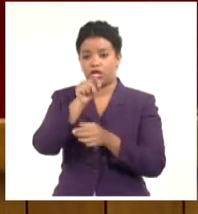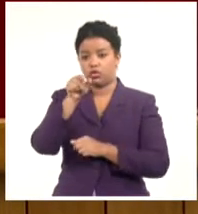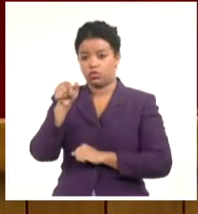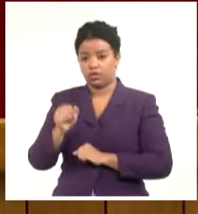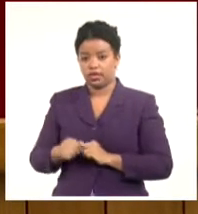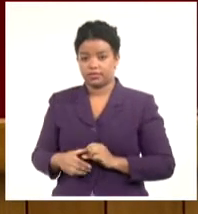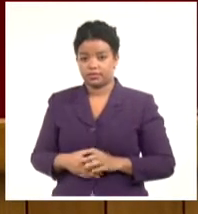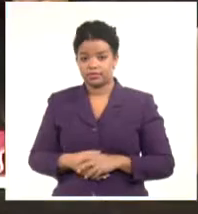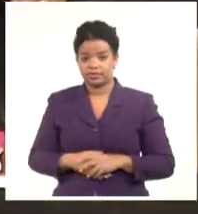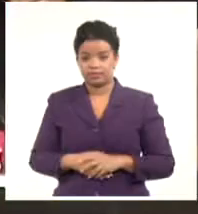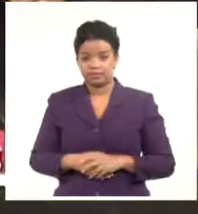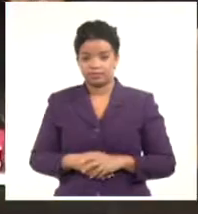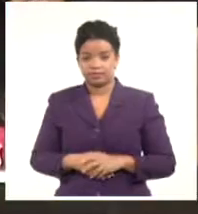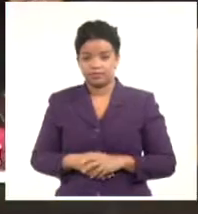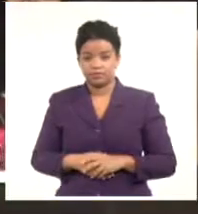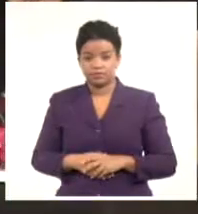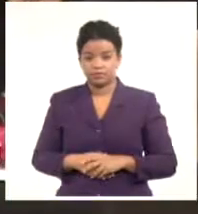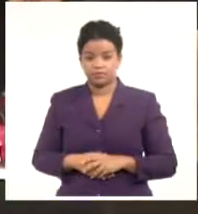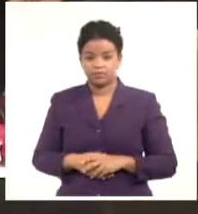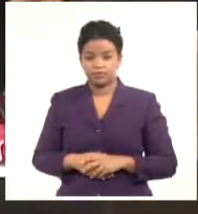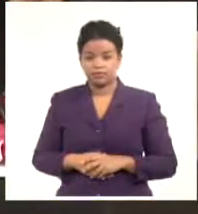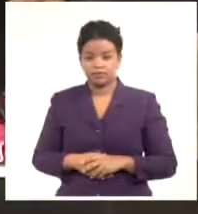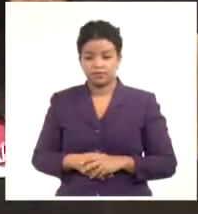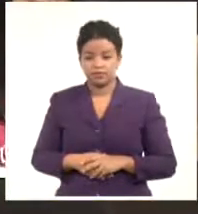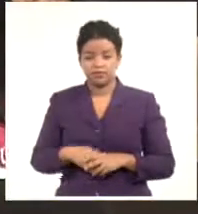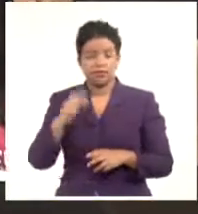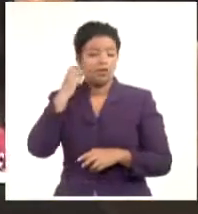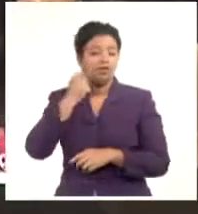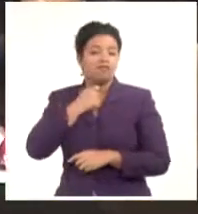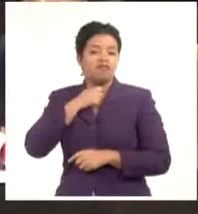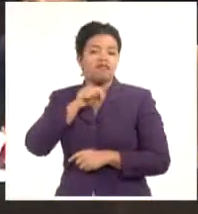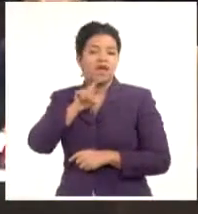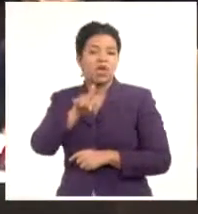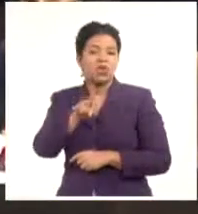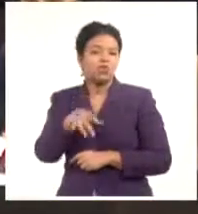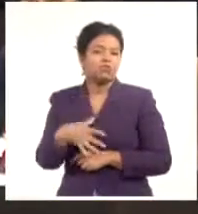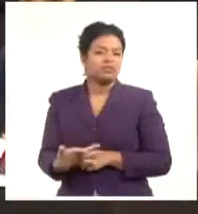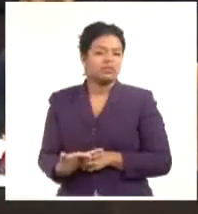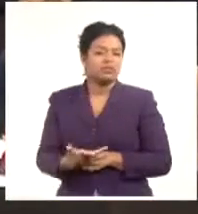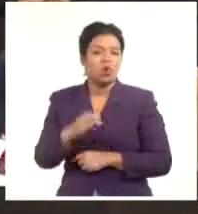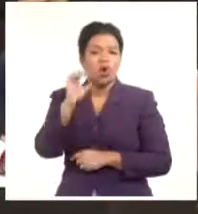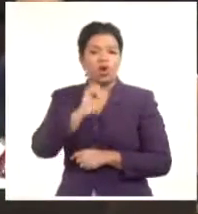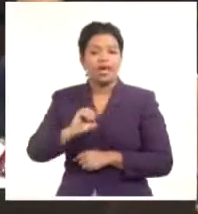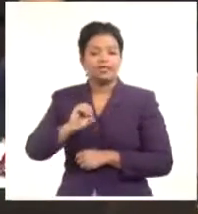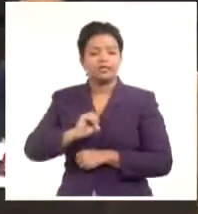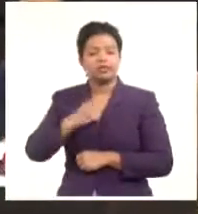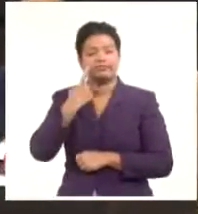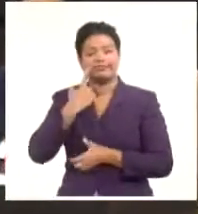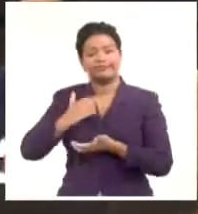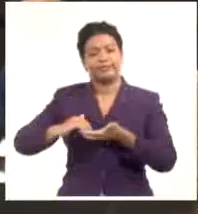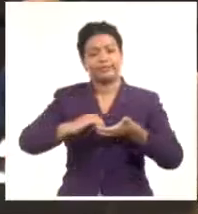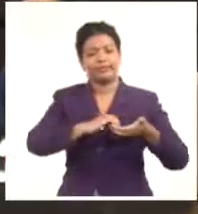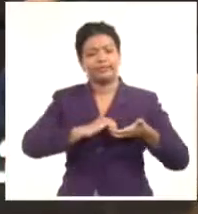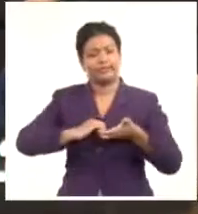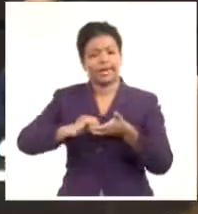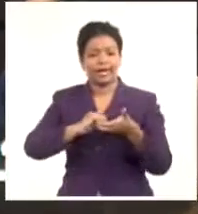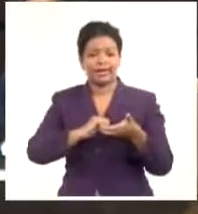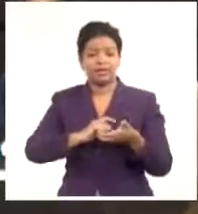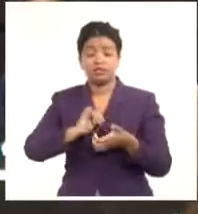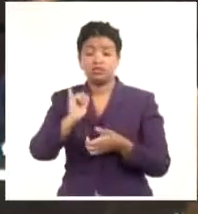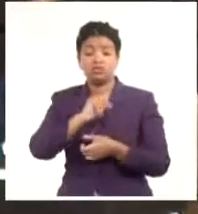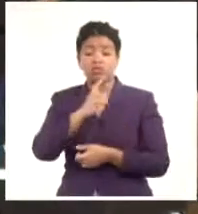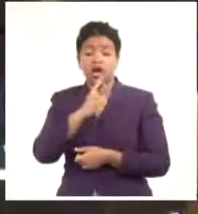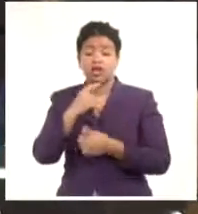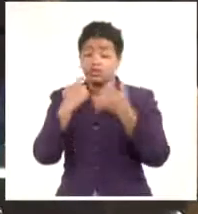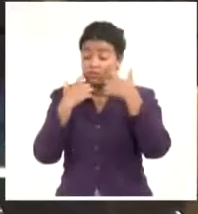LOCLAE. La FEU es también, por origen, una organización solidaria y constituye un gran reconocimiento